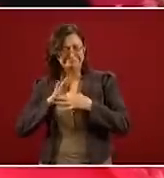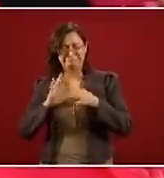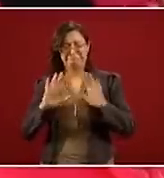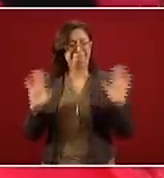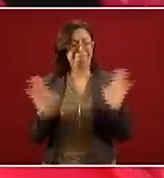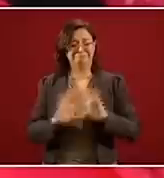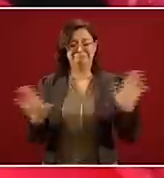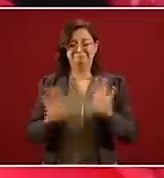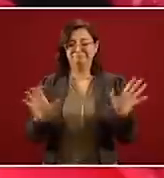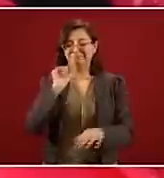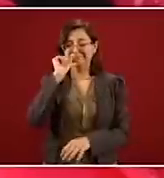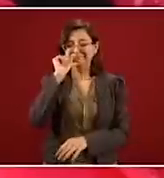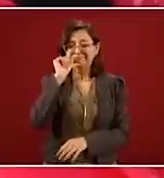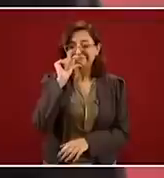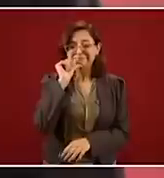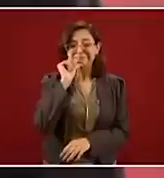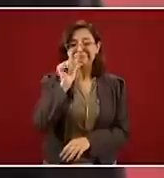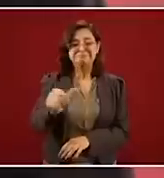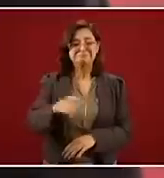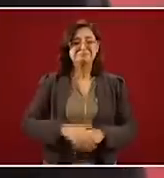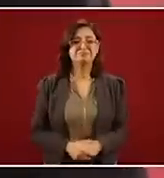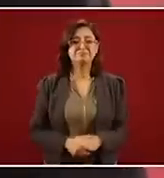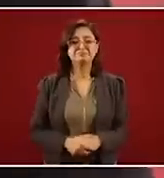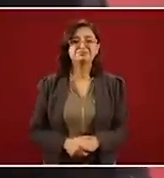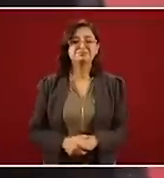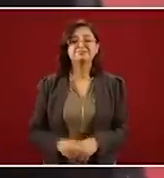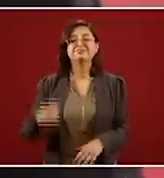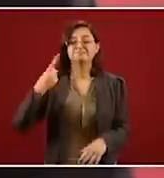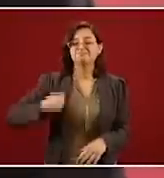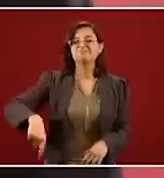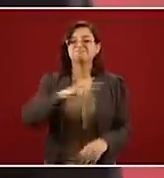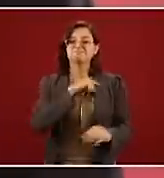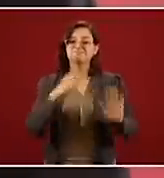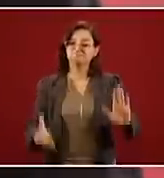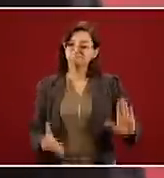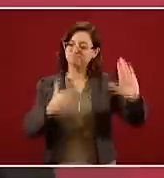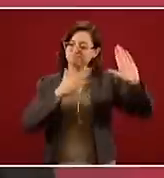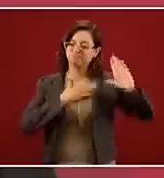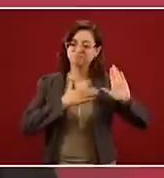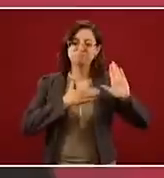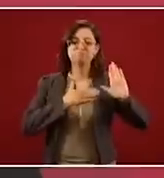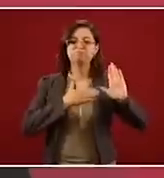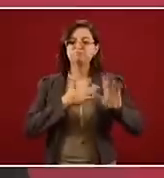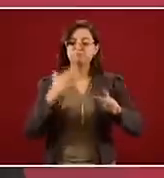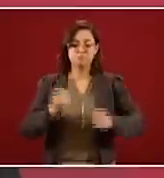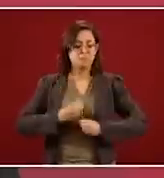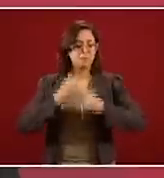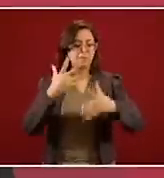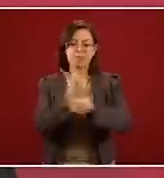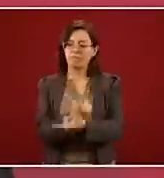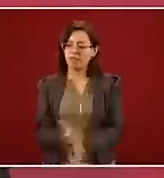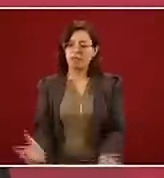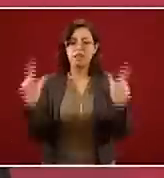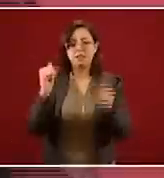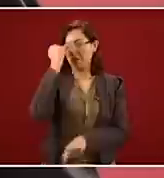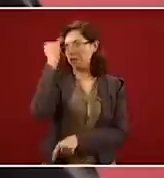Nosotros tenemos el compromiso de garantizar la libertad de expresión, de